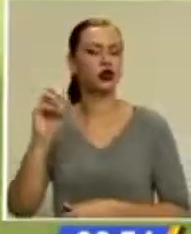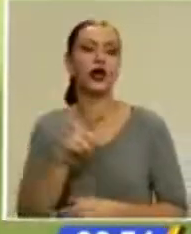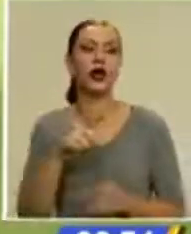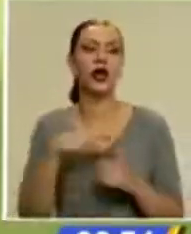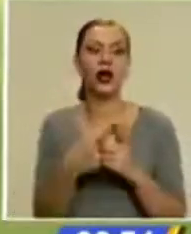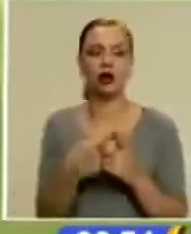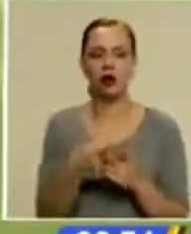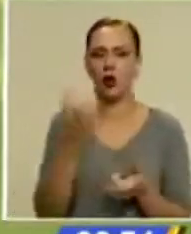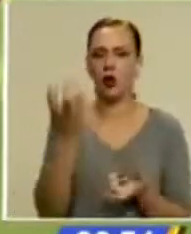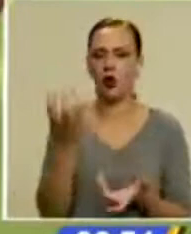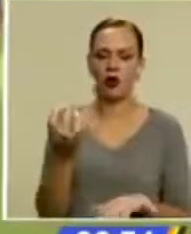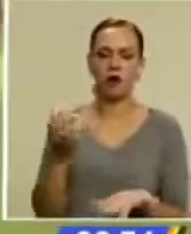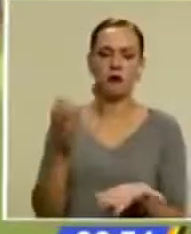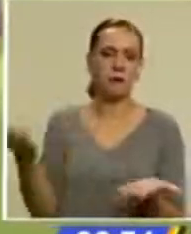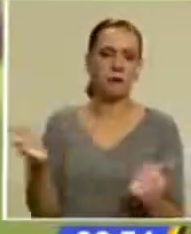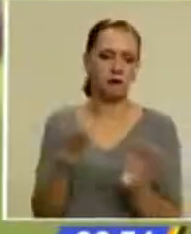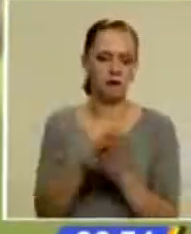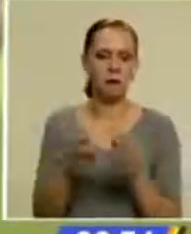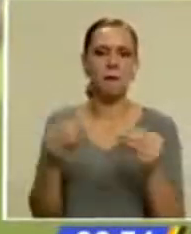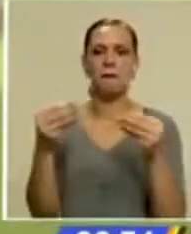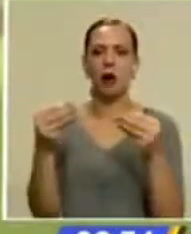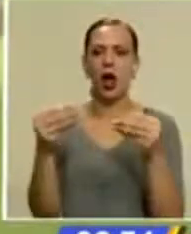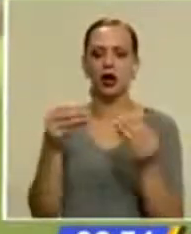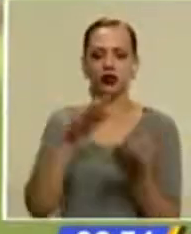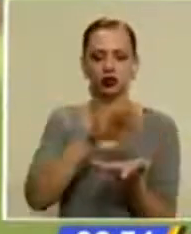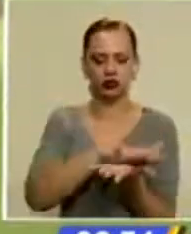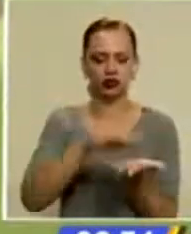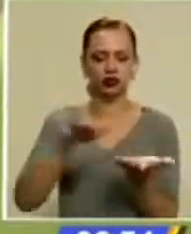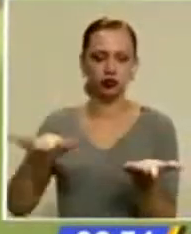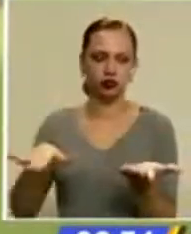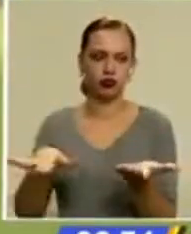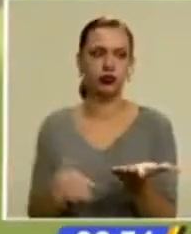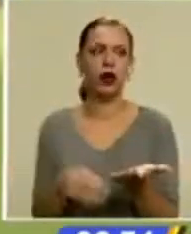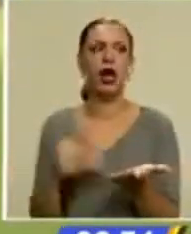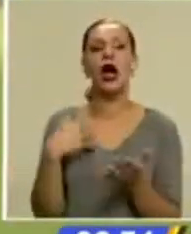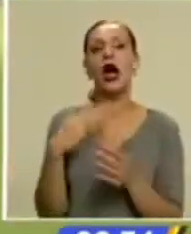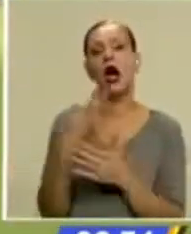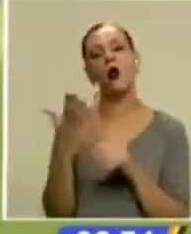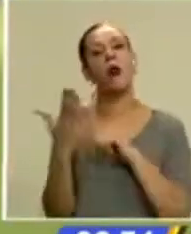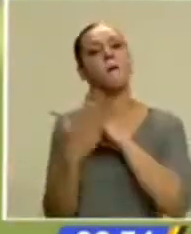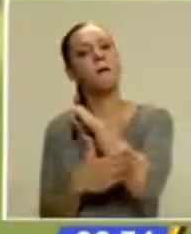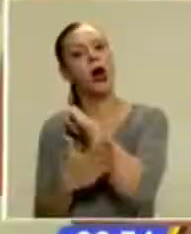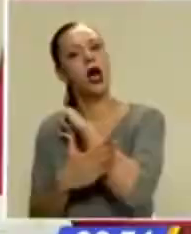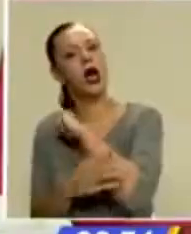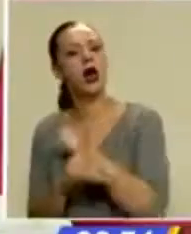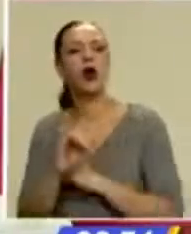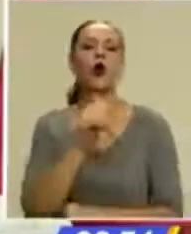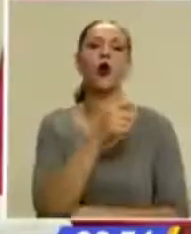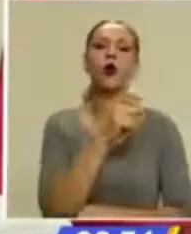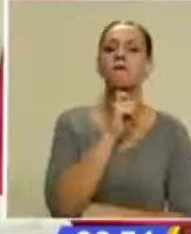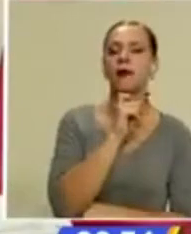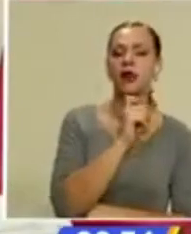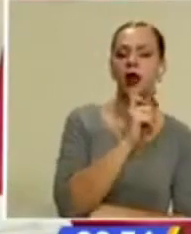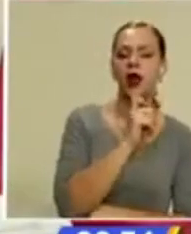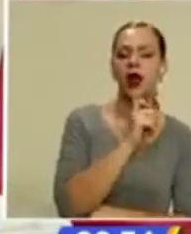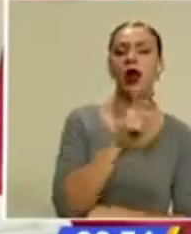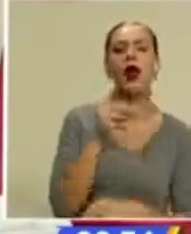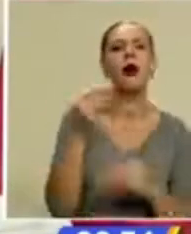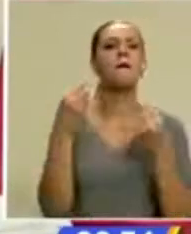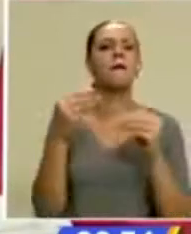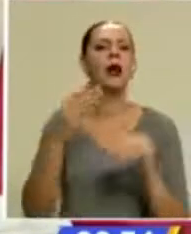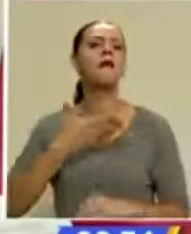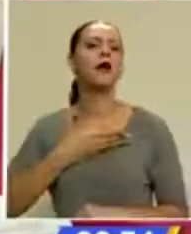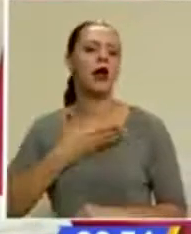se les pone un plástico, una bolsita, ¿verdad? Algunos son de madera, otros son de metal. Son de metal, los venden en